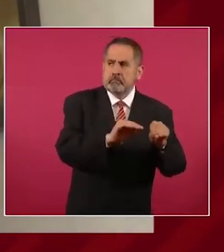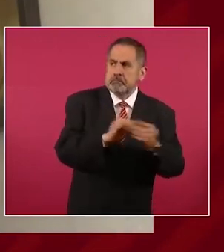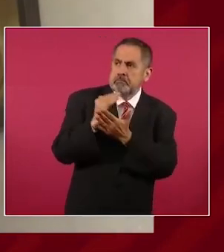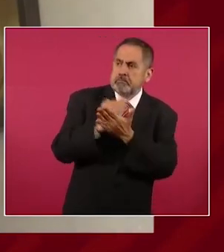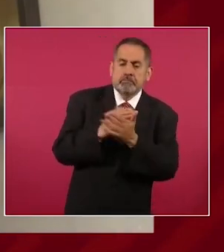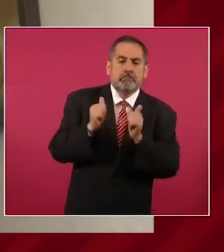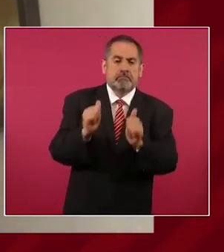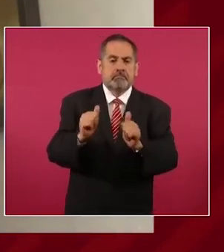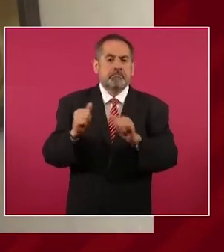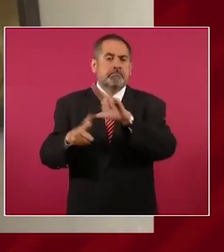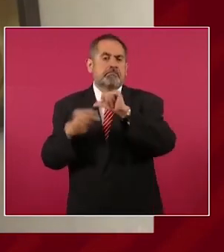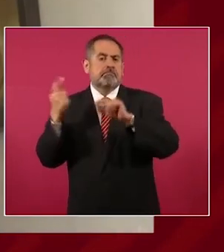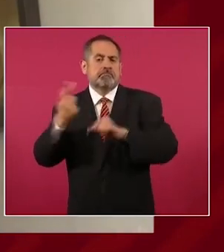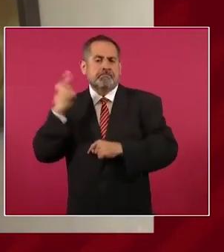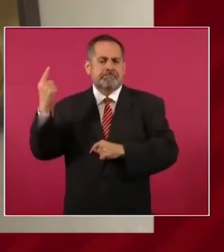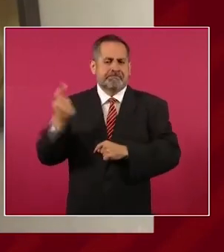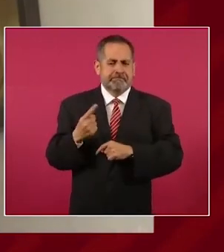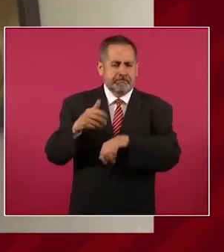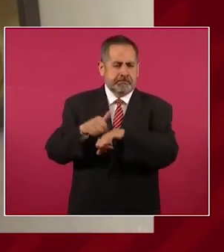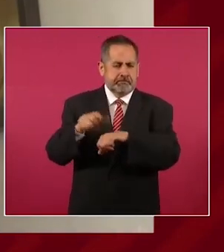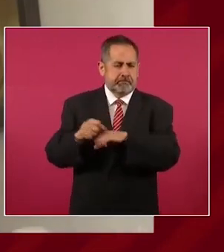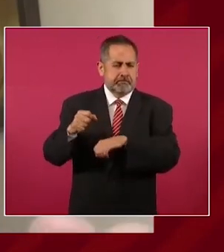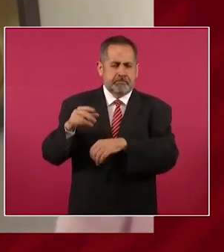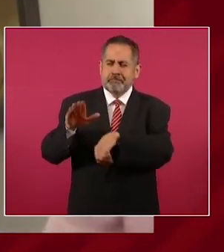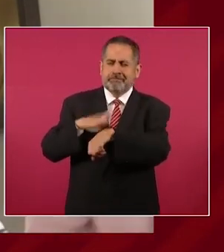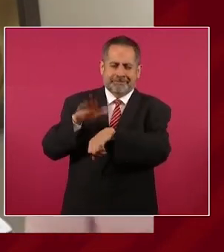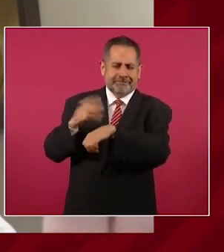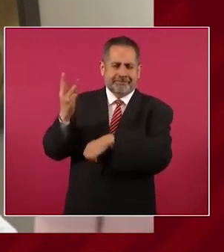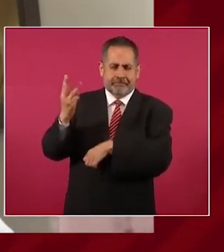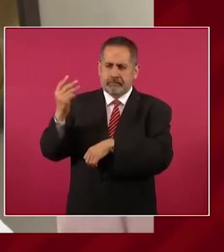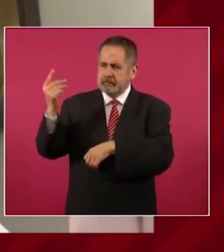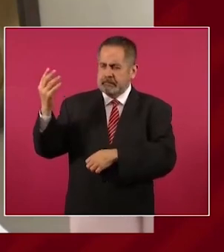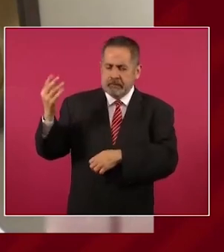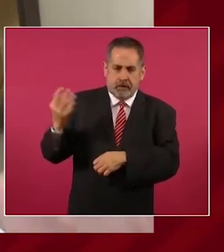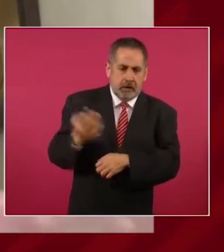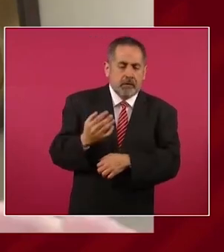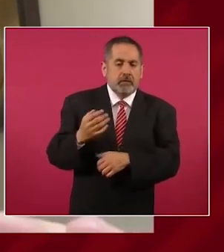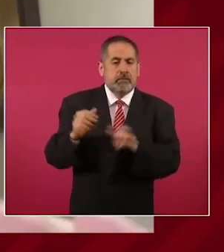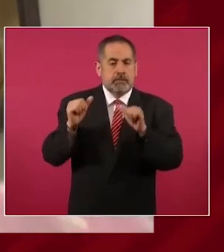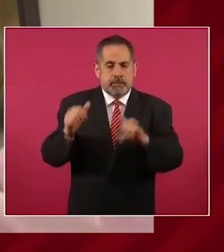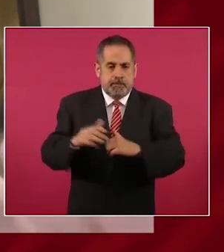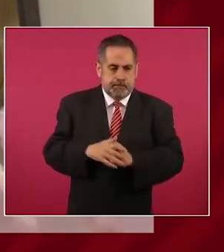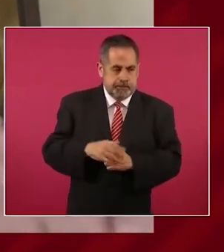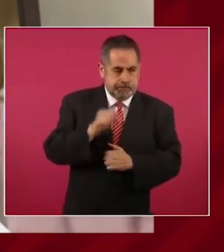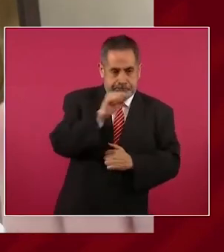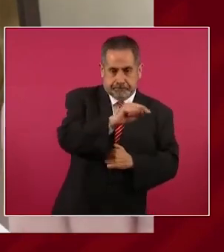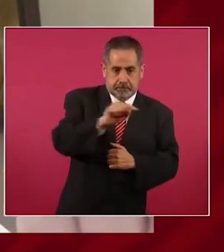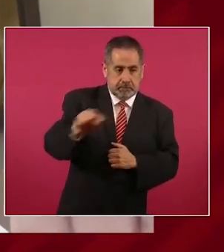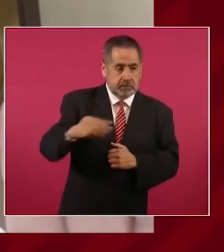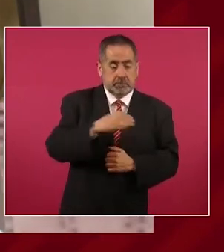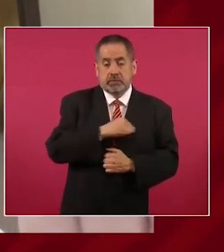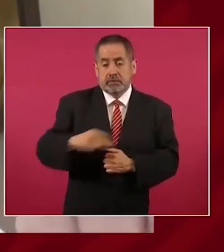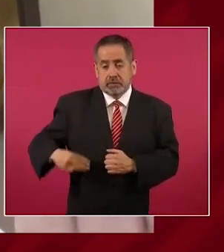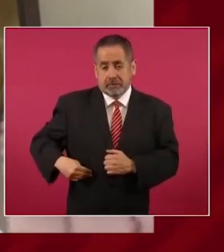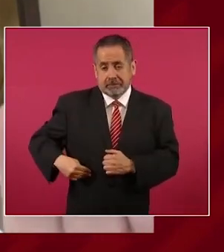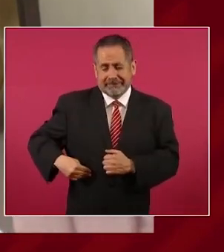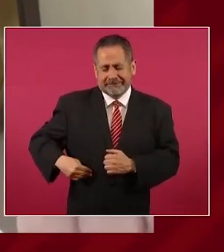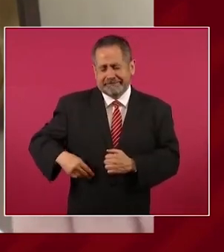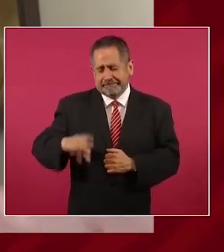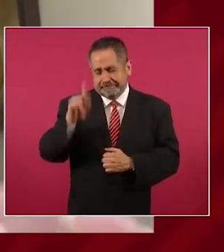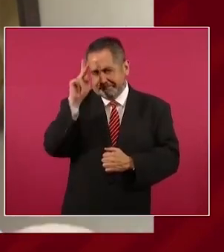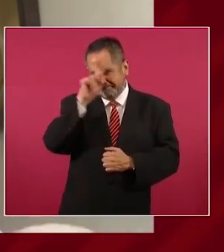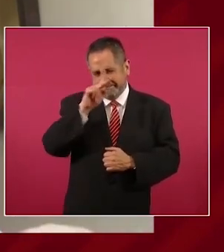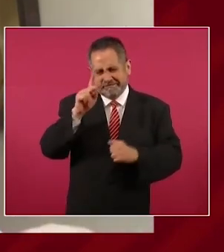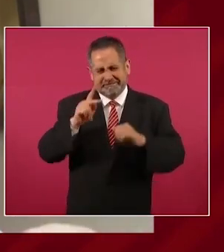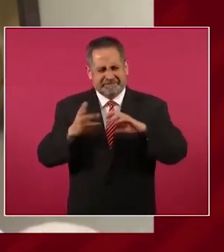este huracán de categoría 3. Los municipios que resultaron mayormente afectados con